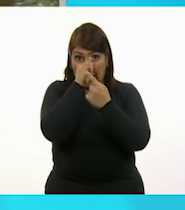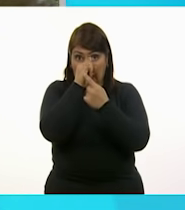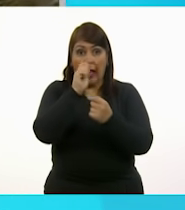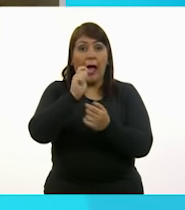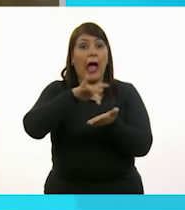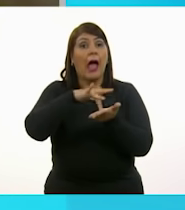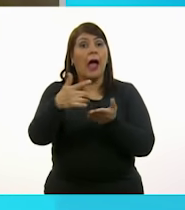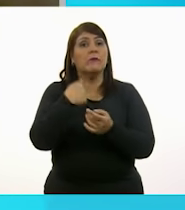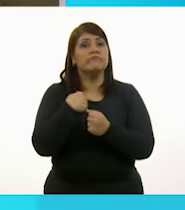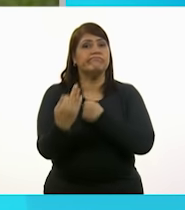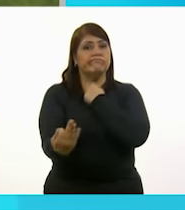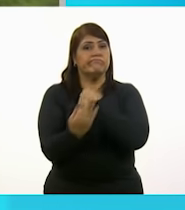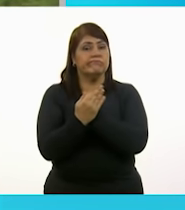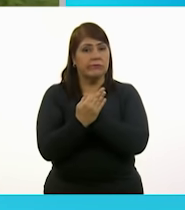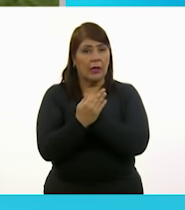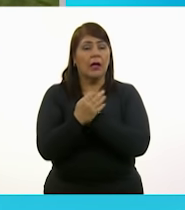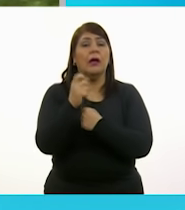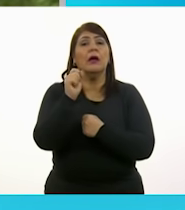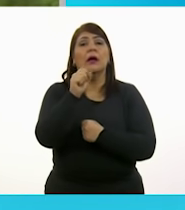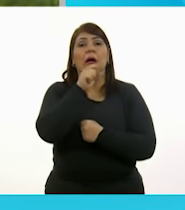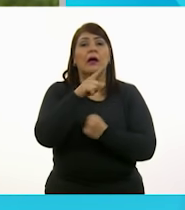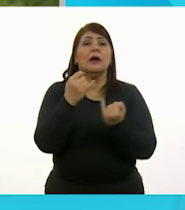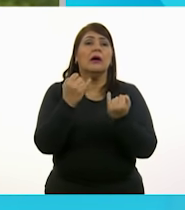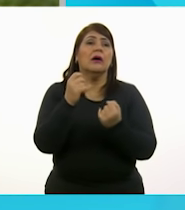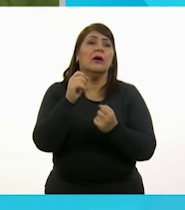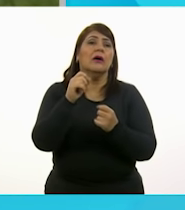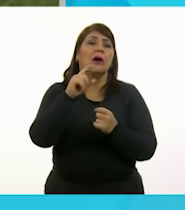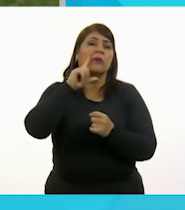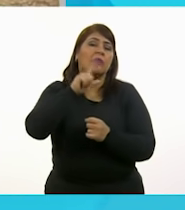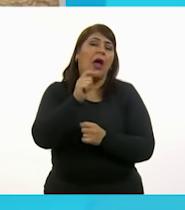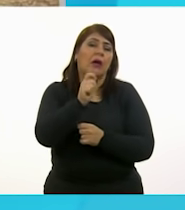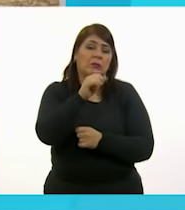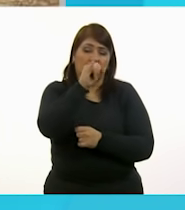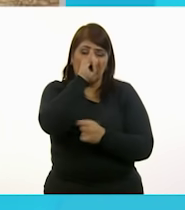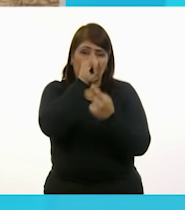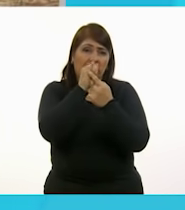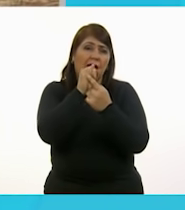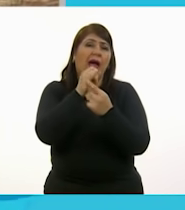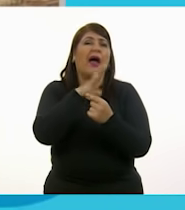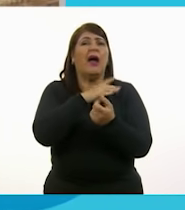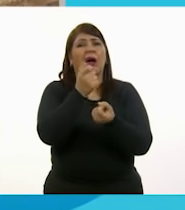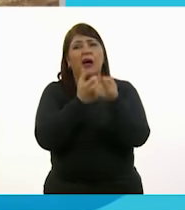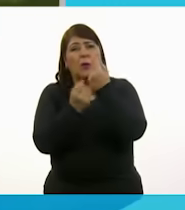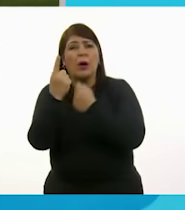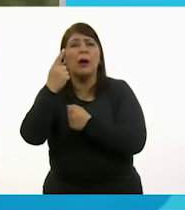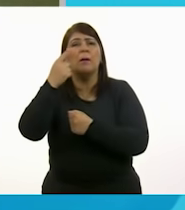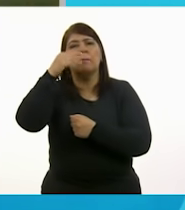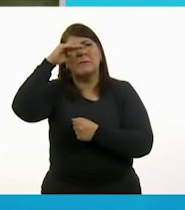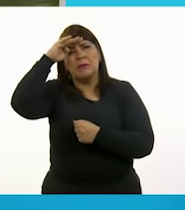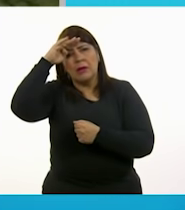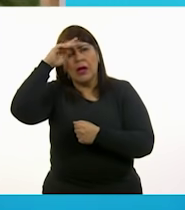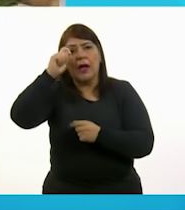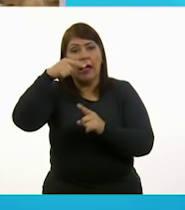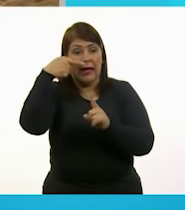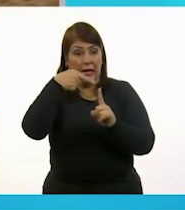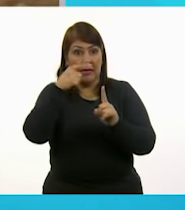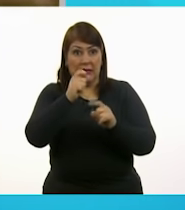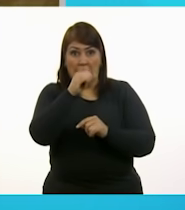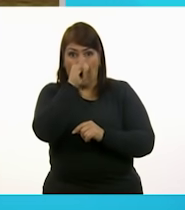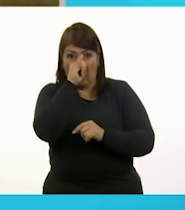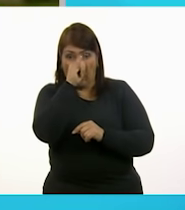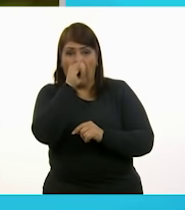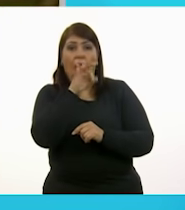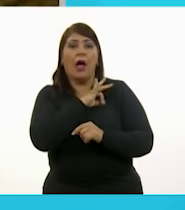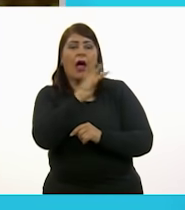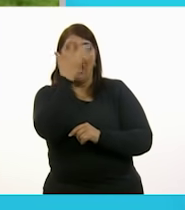Pero además, ¿sabes qué? Se ha transformado en algo malo para ellos Porque algunas personas creen que ese cuerno tiene poderes